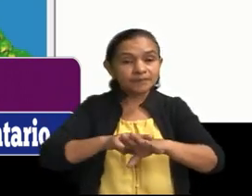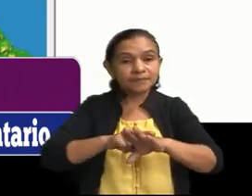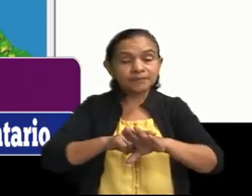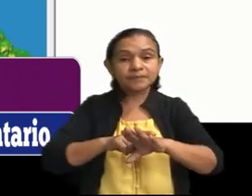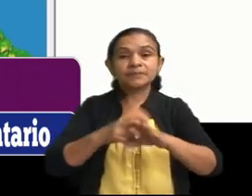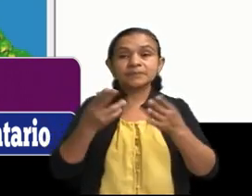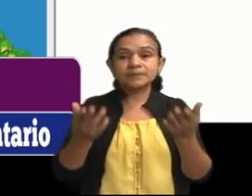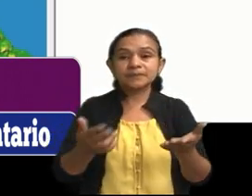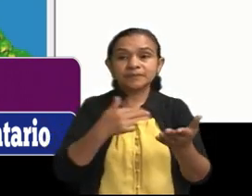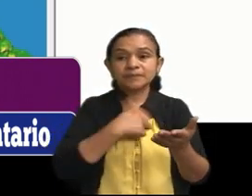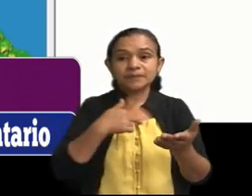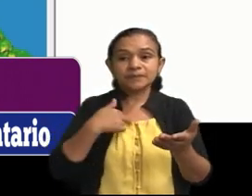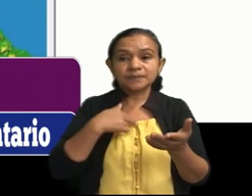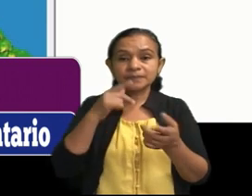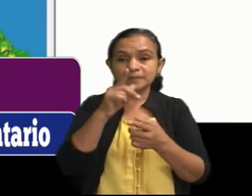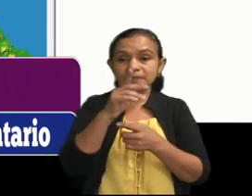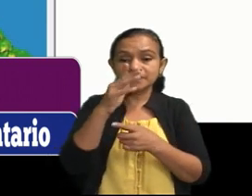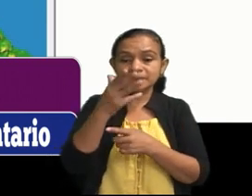año